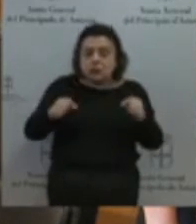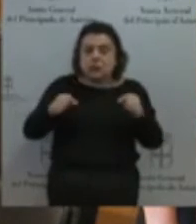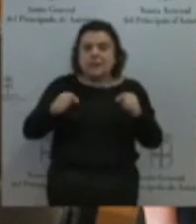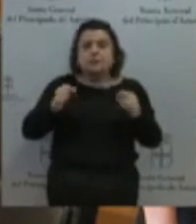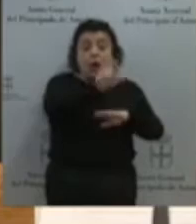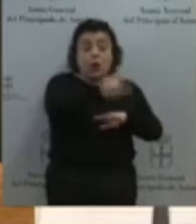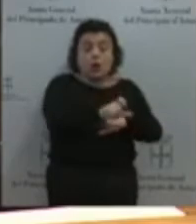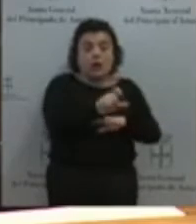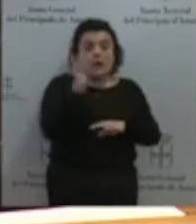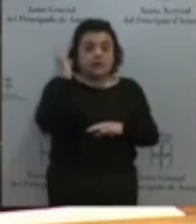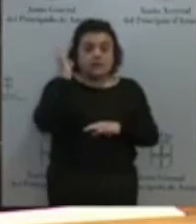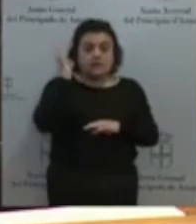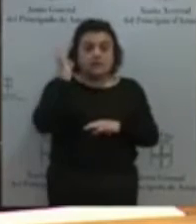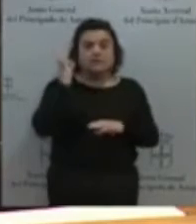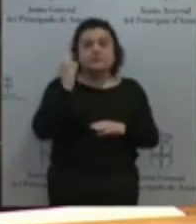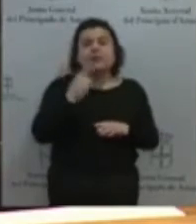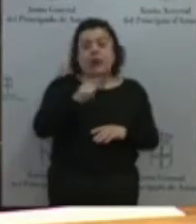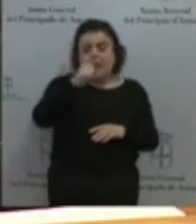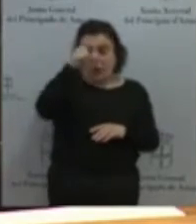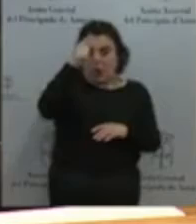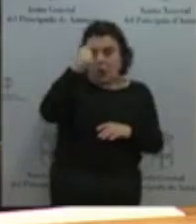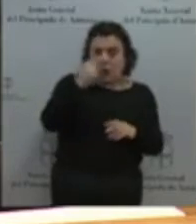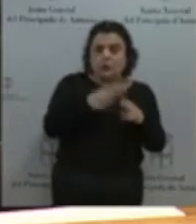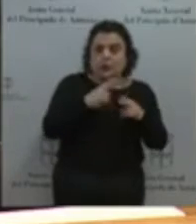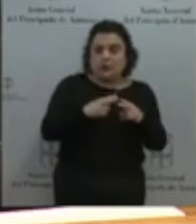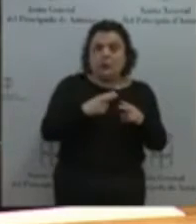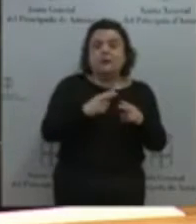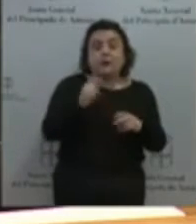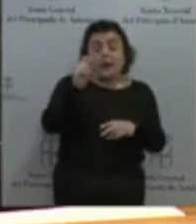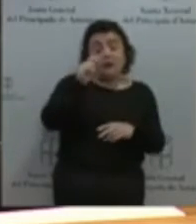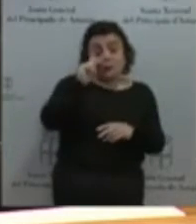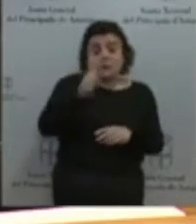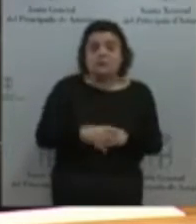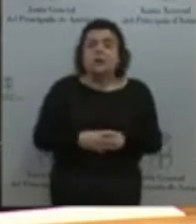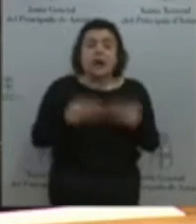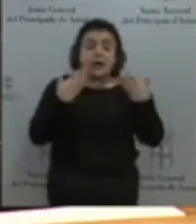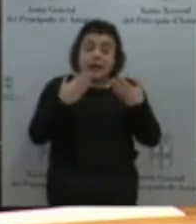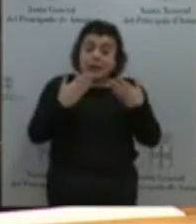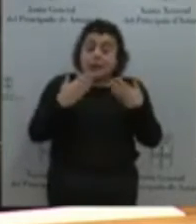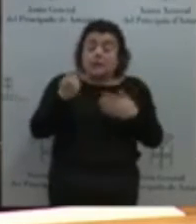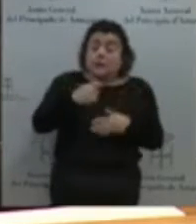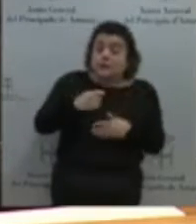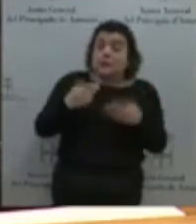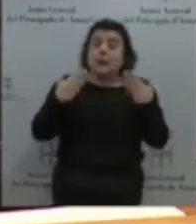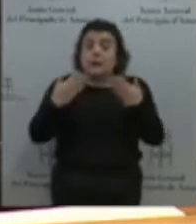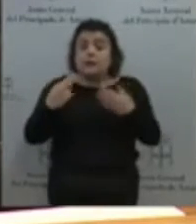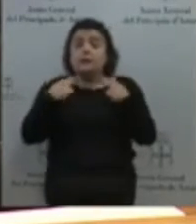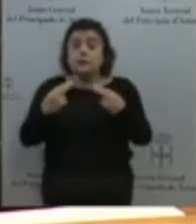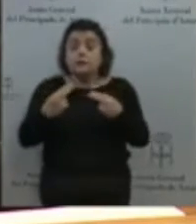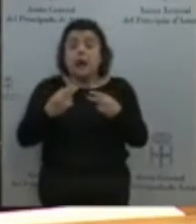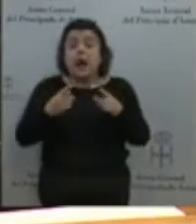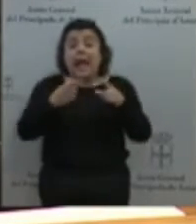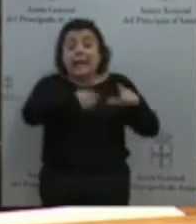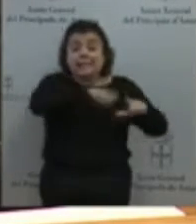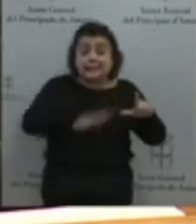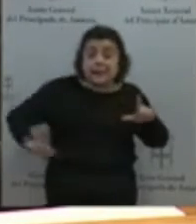Gracias. Muchas gracias, señor diputado. España y, por extensión, el Principado de Asturias a ayudar a la consecución de los objetivos